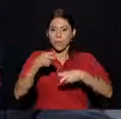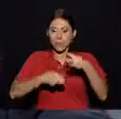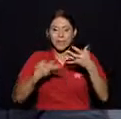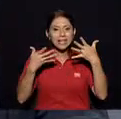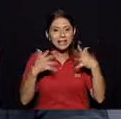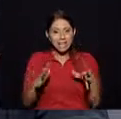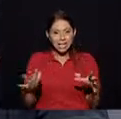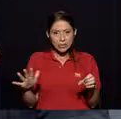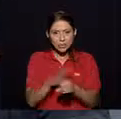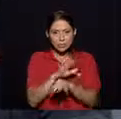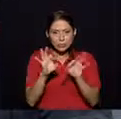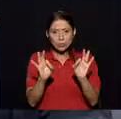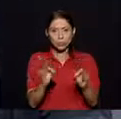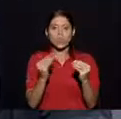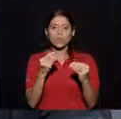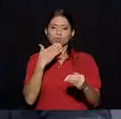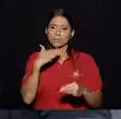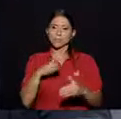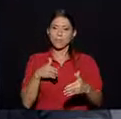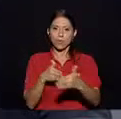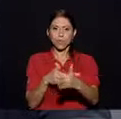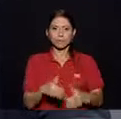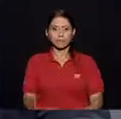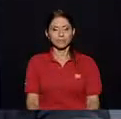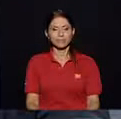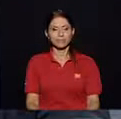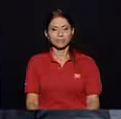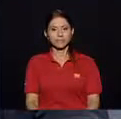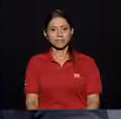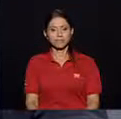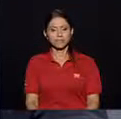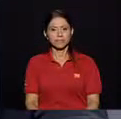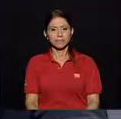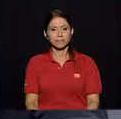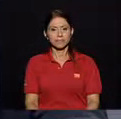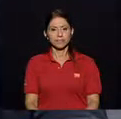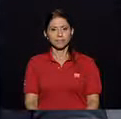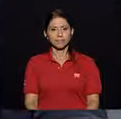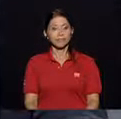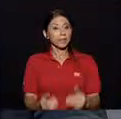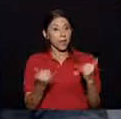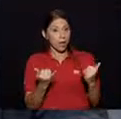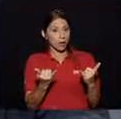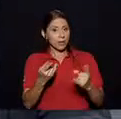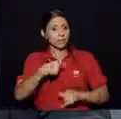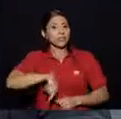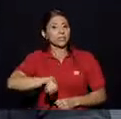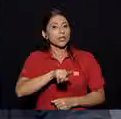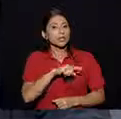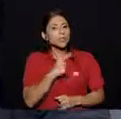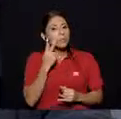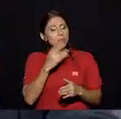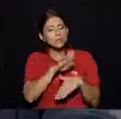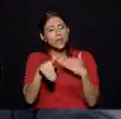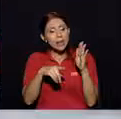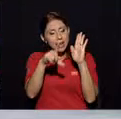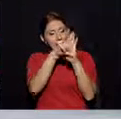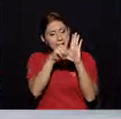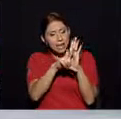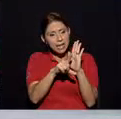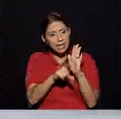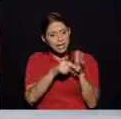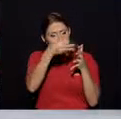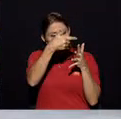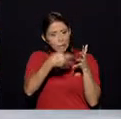nivel institucional, sino también pensando en el plano geográfico. Hay algunas instituciones del país